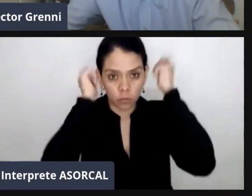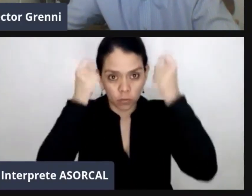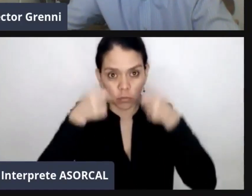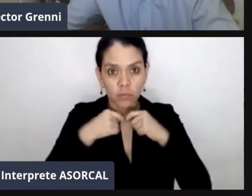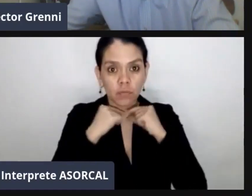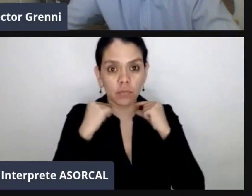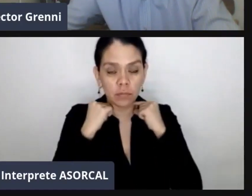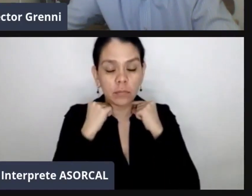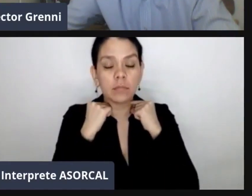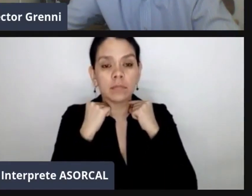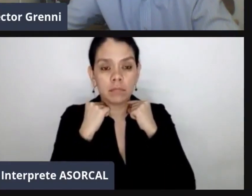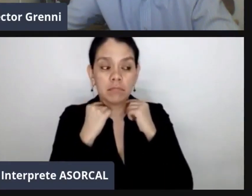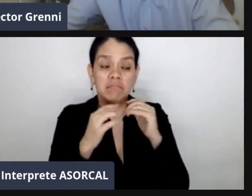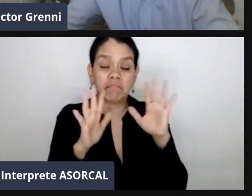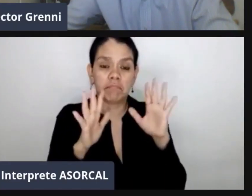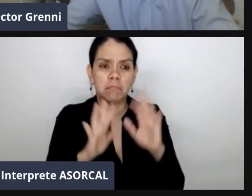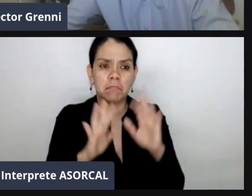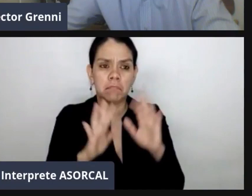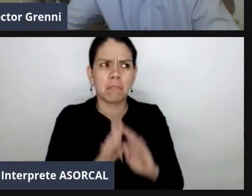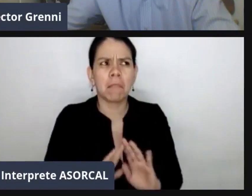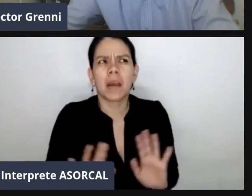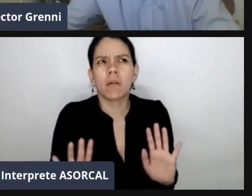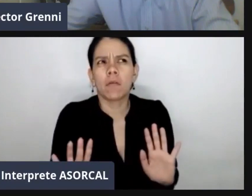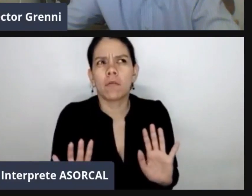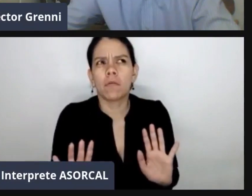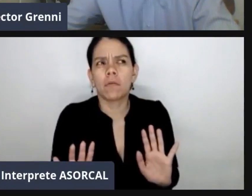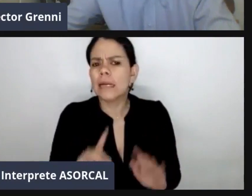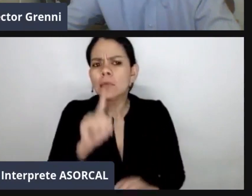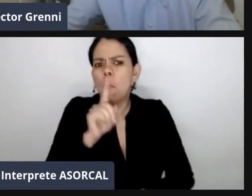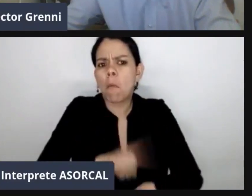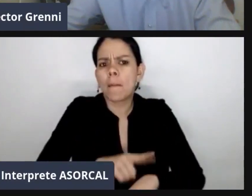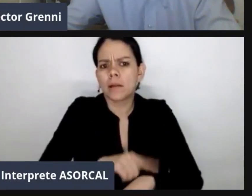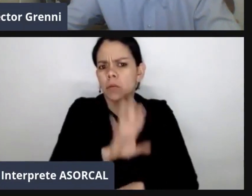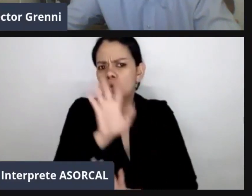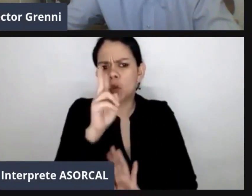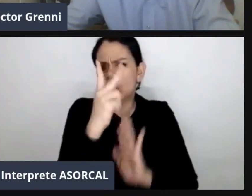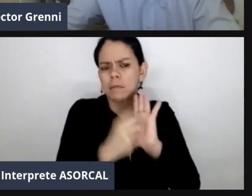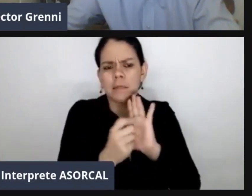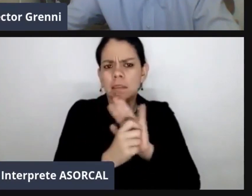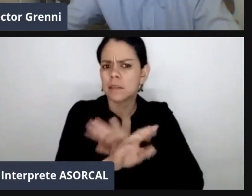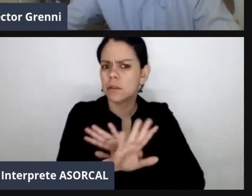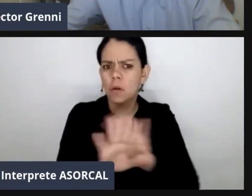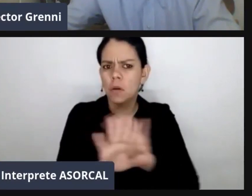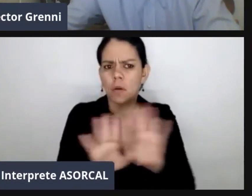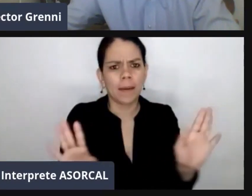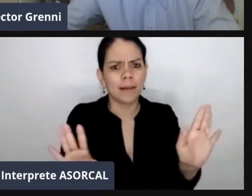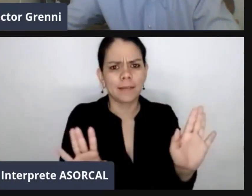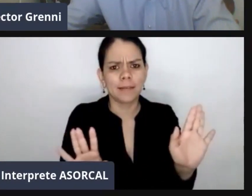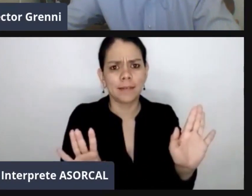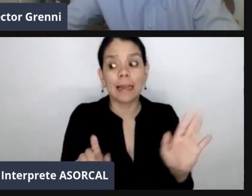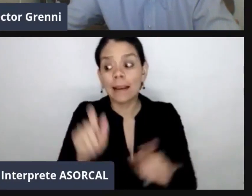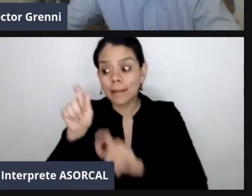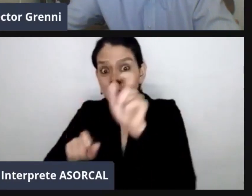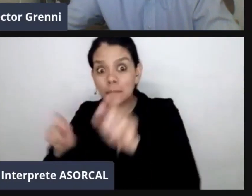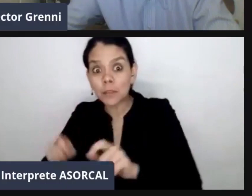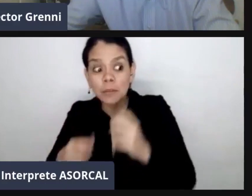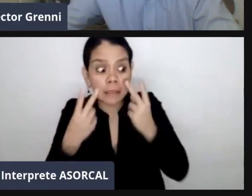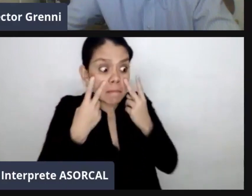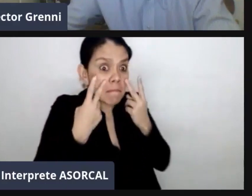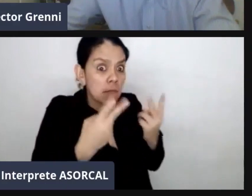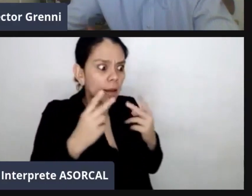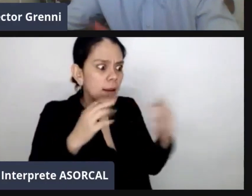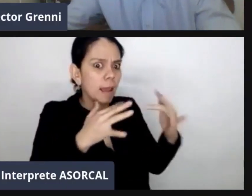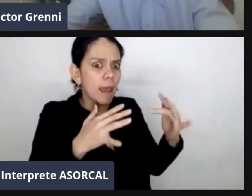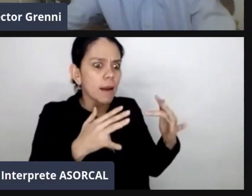Pero son los únicos momentos en los cuales la capital vio la guerra de cerca. Lo demás no,